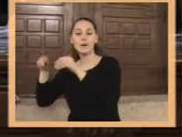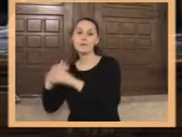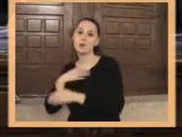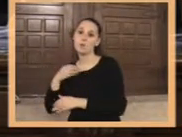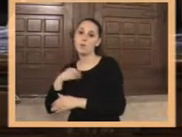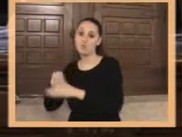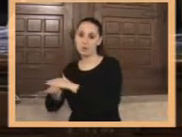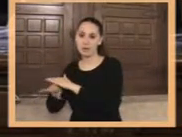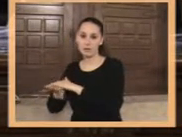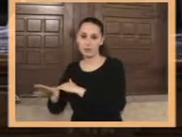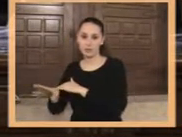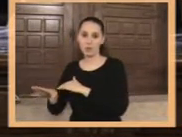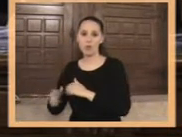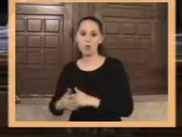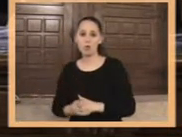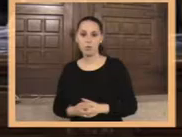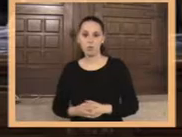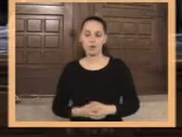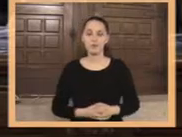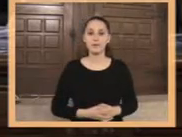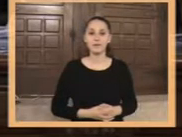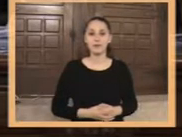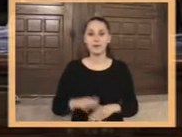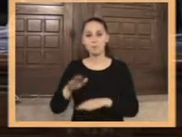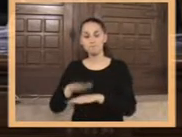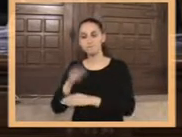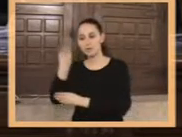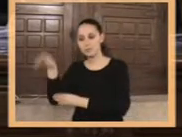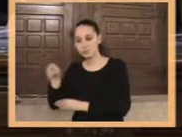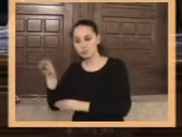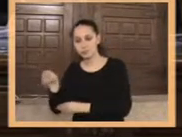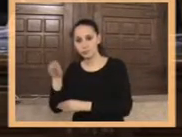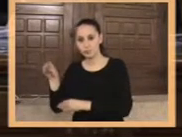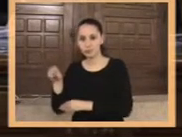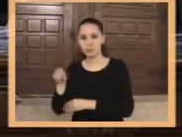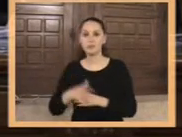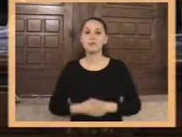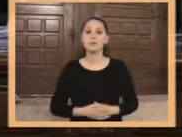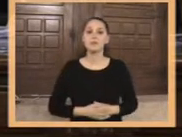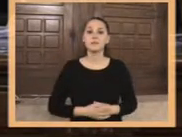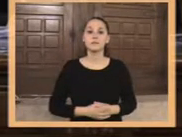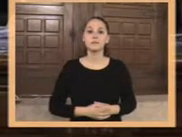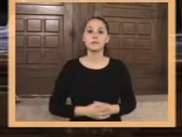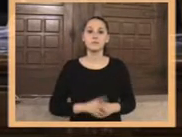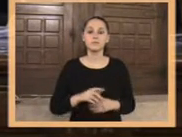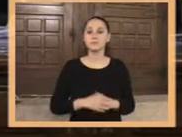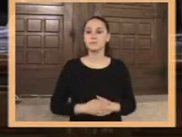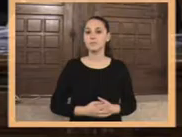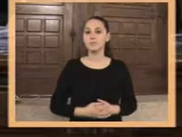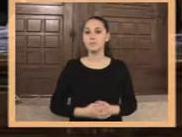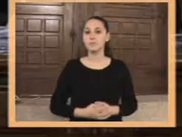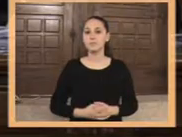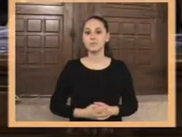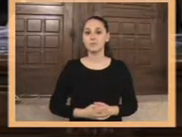destruye, esta documentación esté almacenada allí en las mejores condiciones posibles y abandonemos definitivamente la casa consistorial. Pero esto en